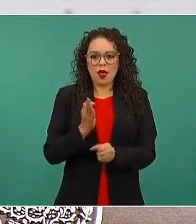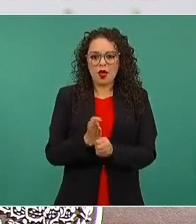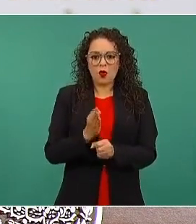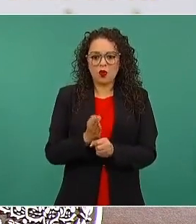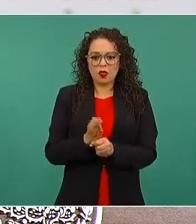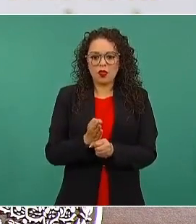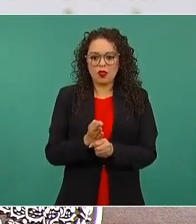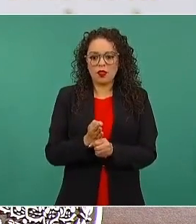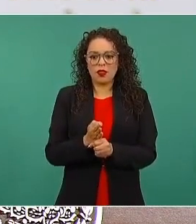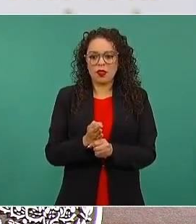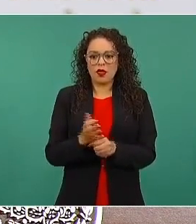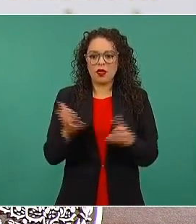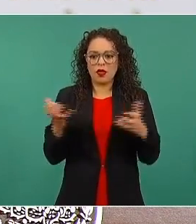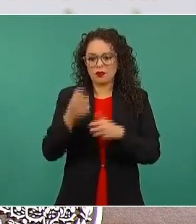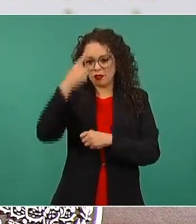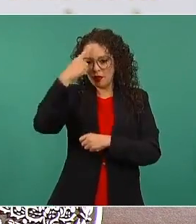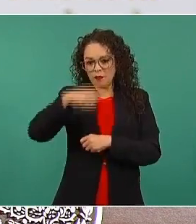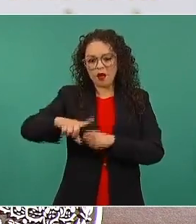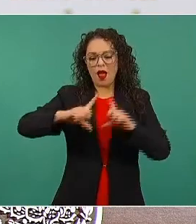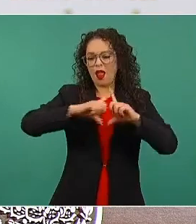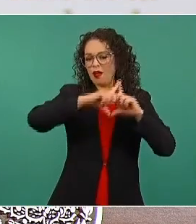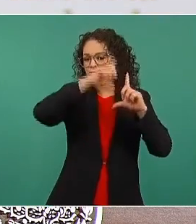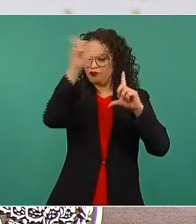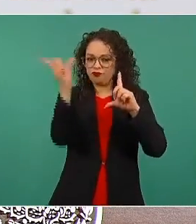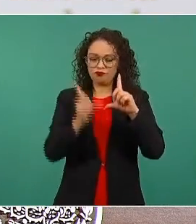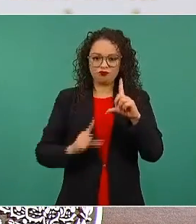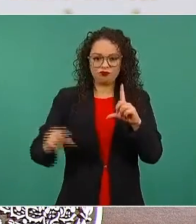aplicando en todo el país de